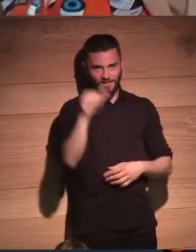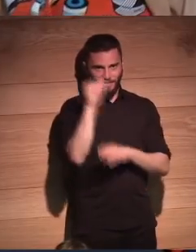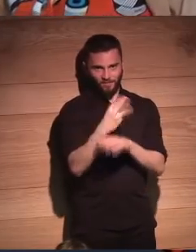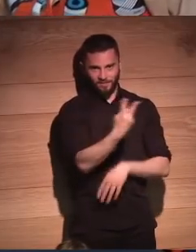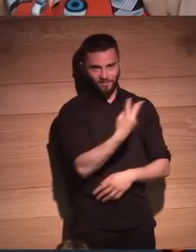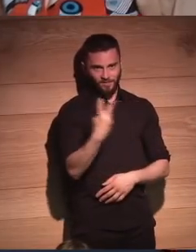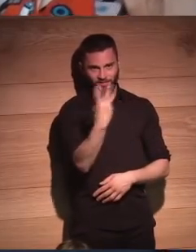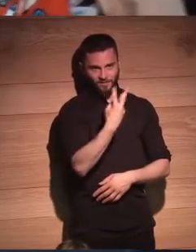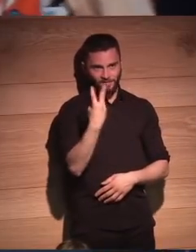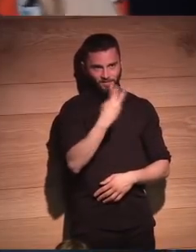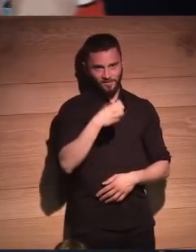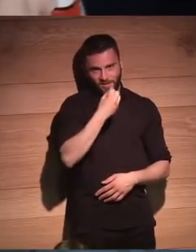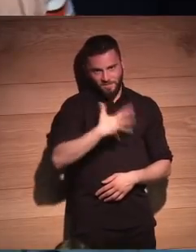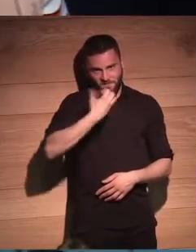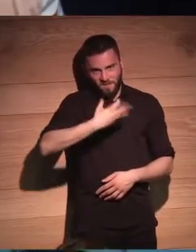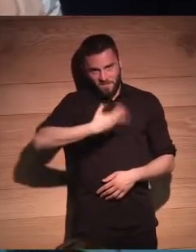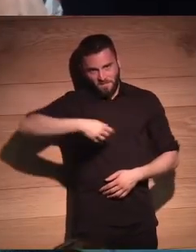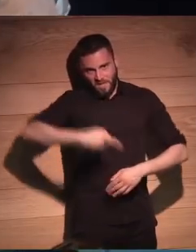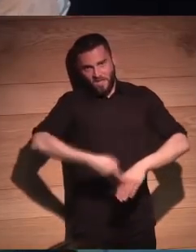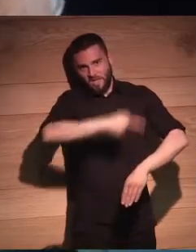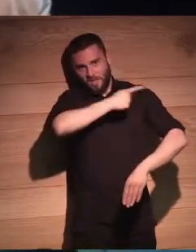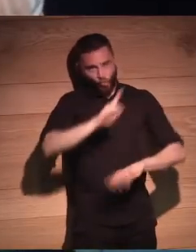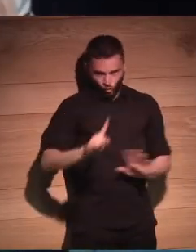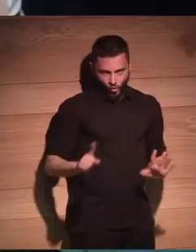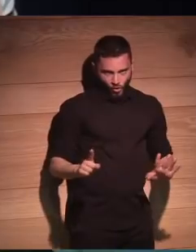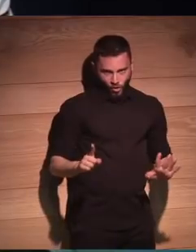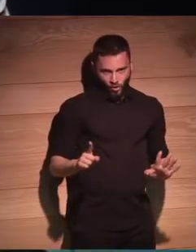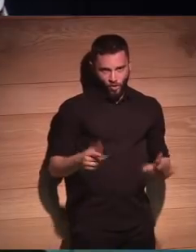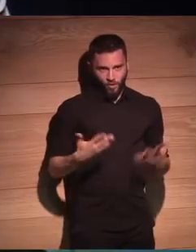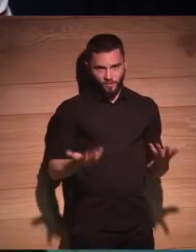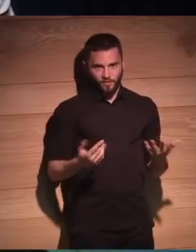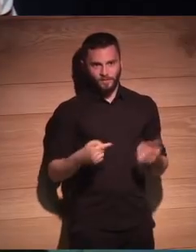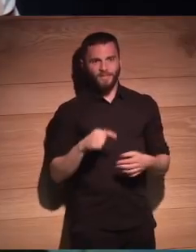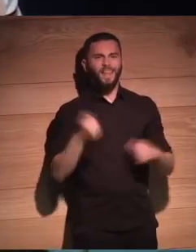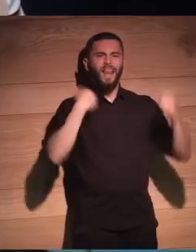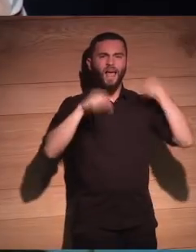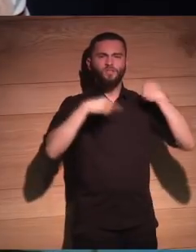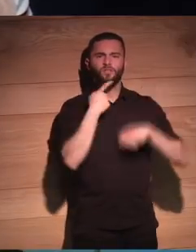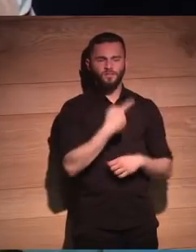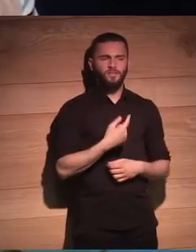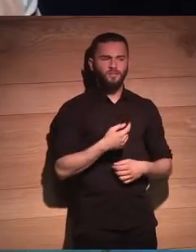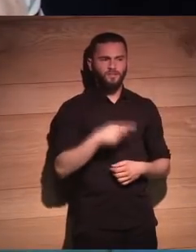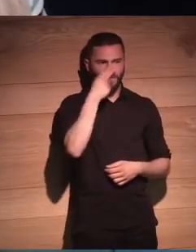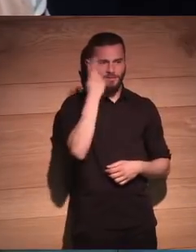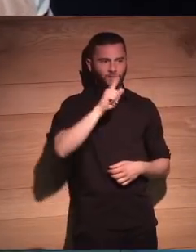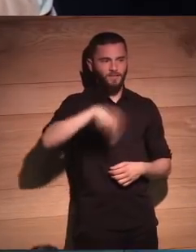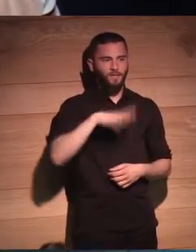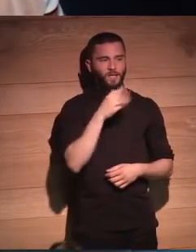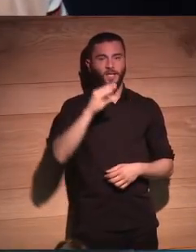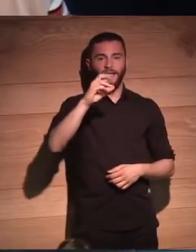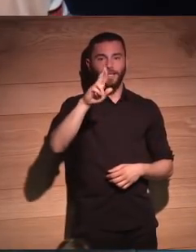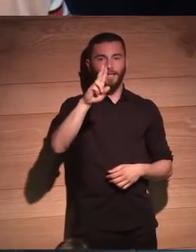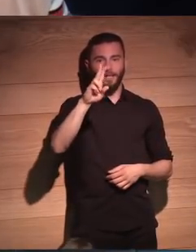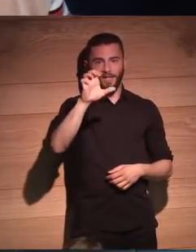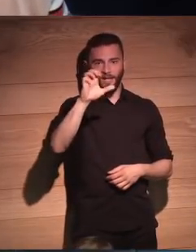para tirar cohetes. No. Pero no, ¿cómo no. es el actor? Que es lo que nos interesa ahora también. Es que también es importante Crepúsculo, porque yo creo que esta película o esta